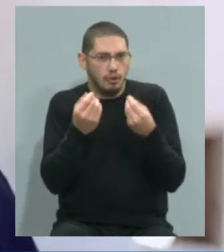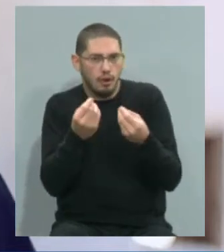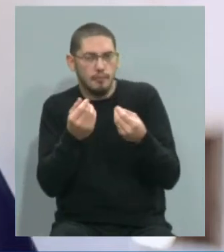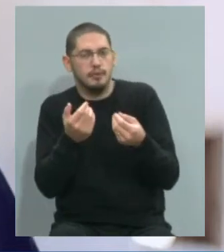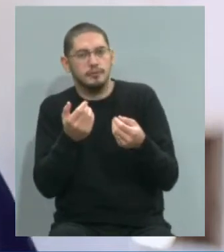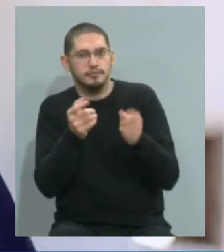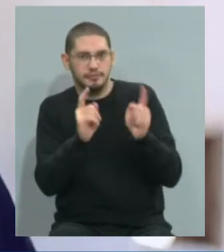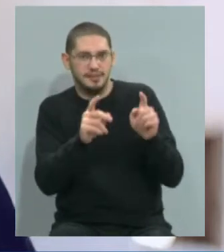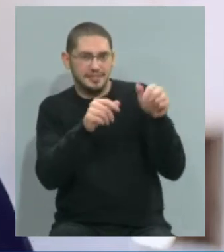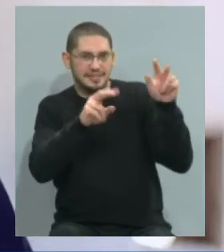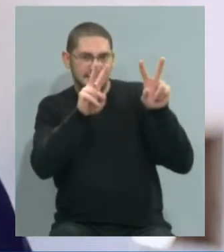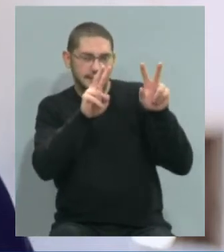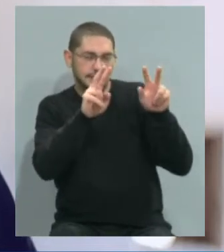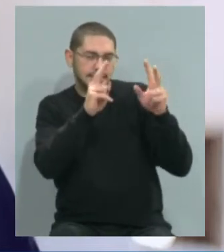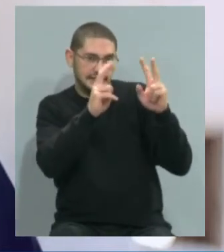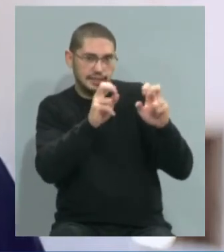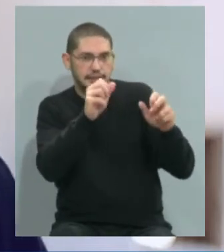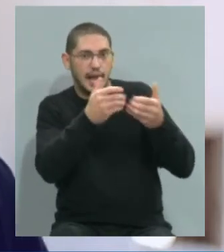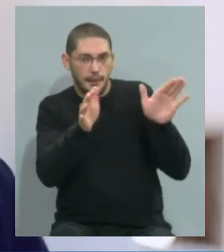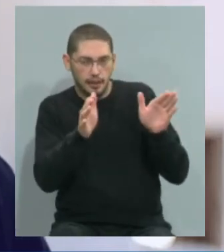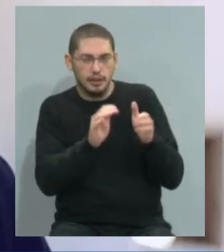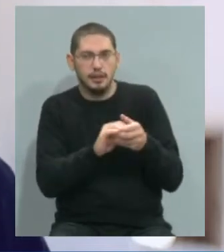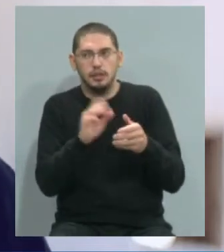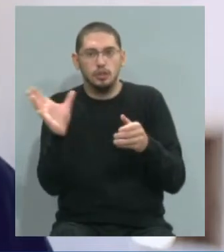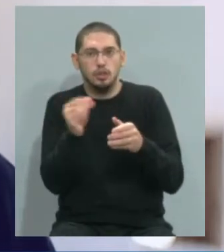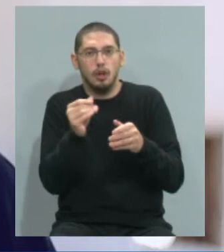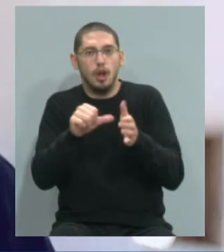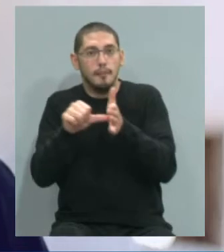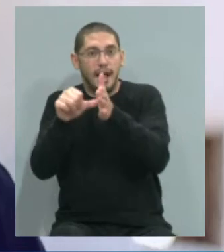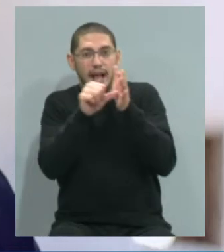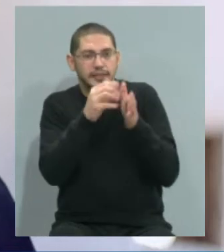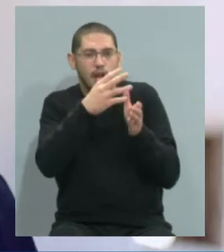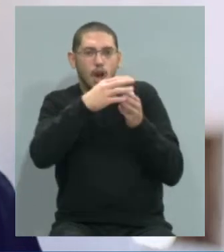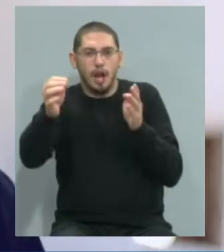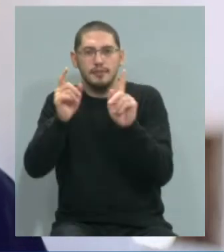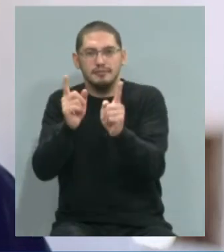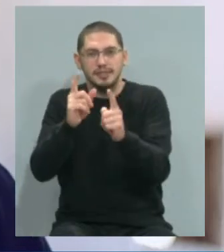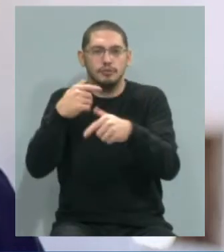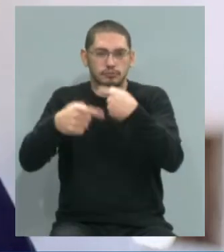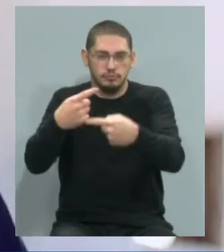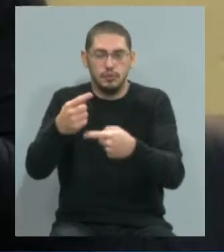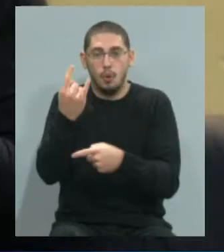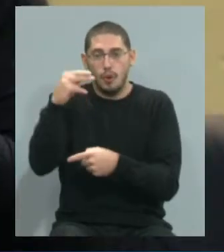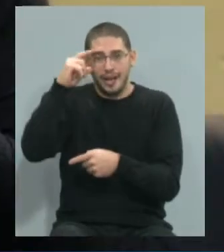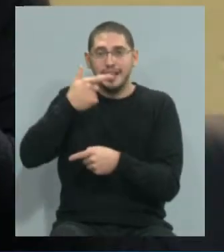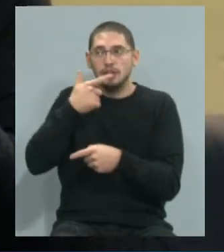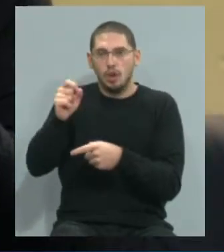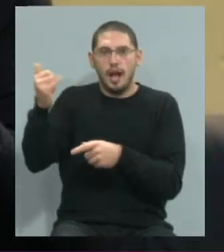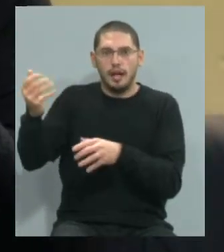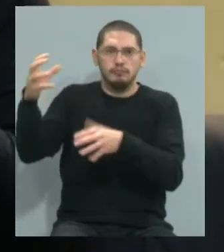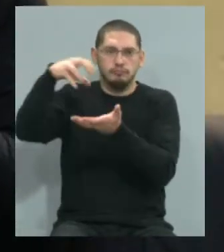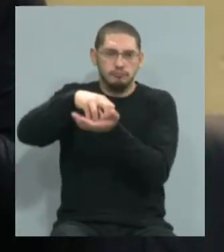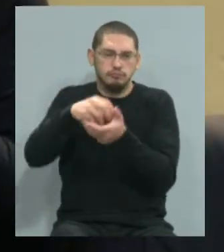los estados podrían avanzar en esa dirección. Siempre son recomendaciones, ¿no? Pero la UNESCO tiene un sistema de seguimiento de